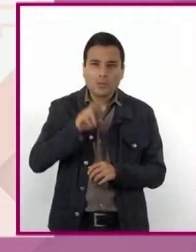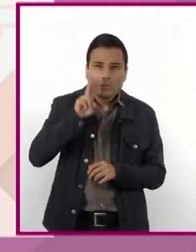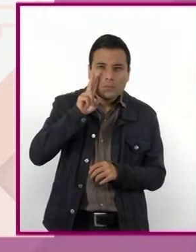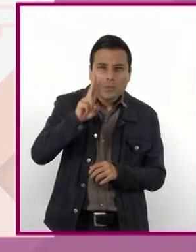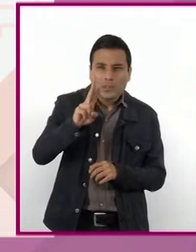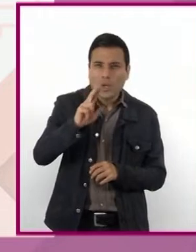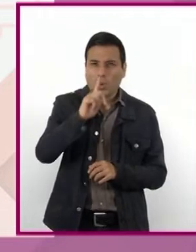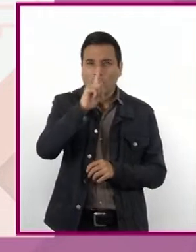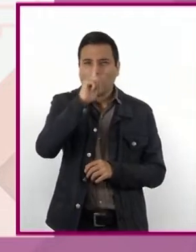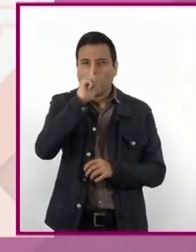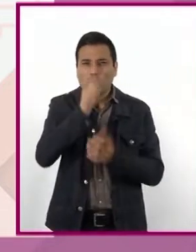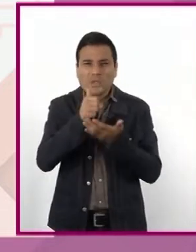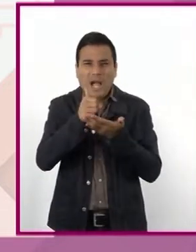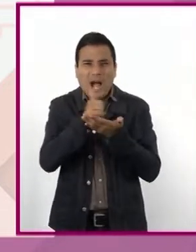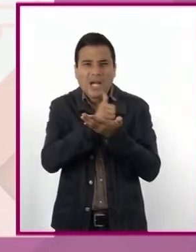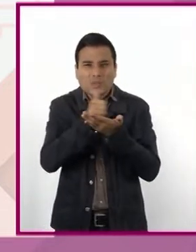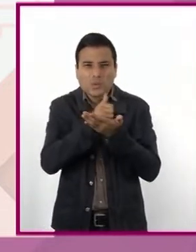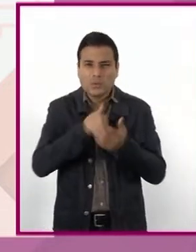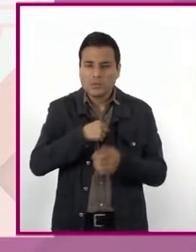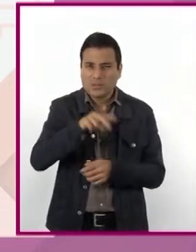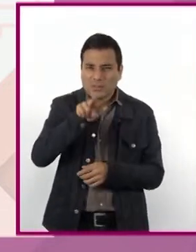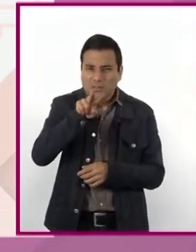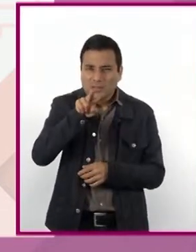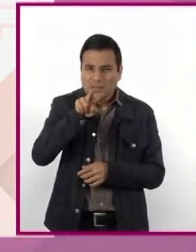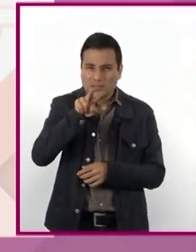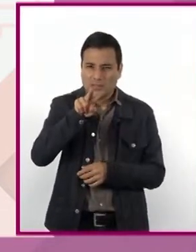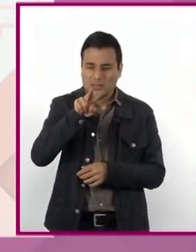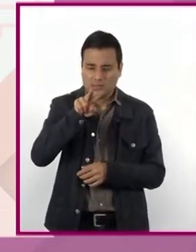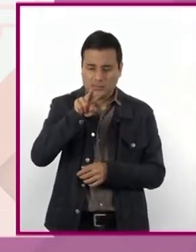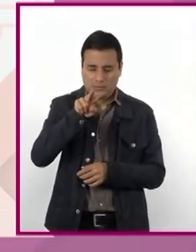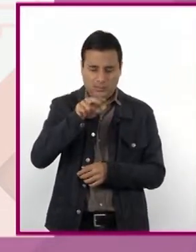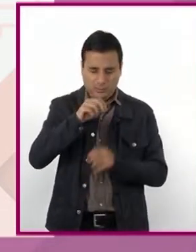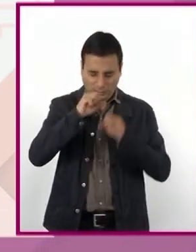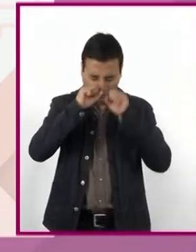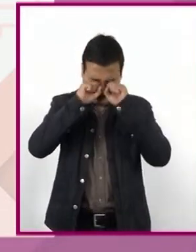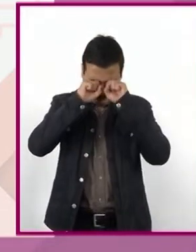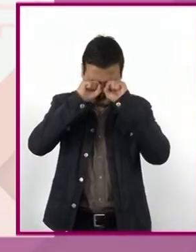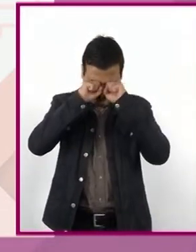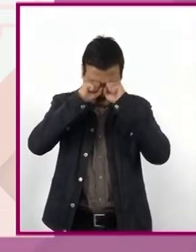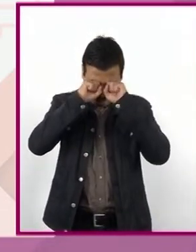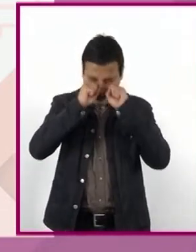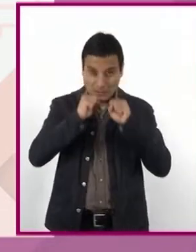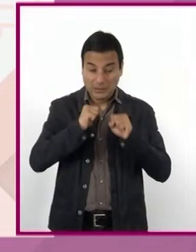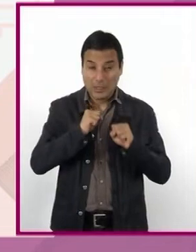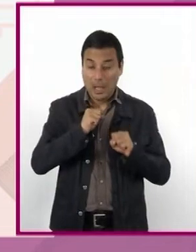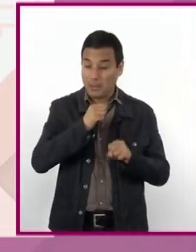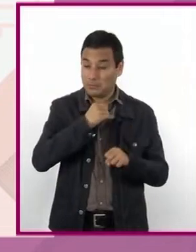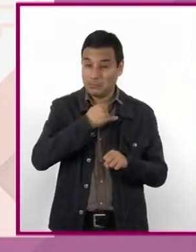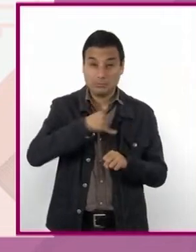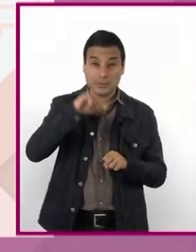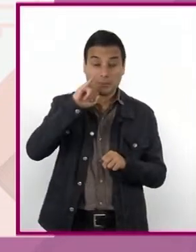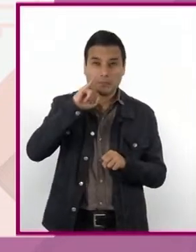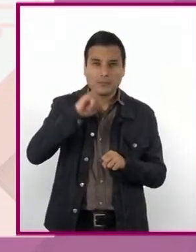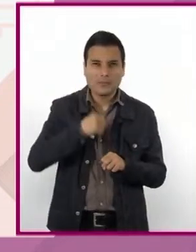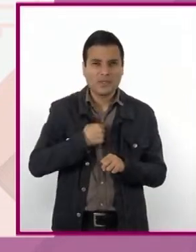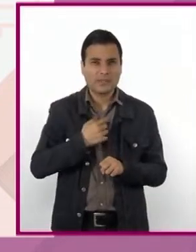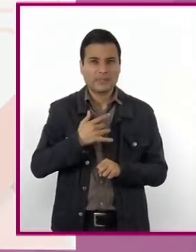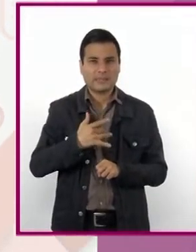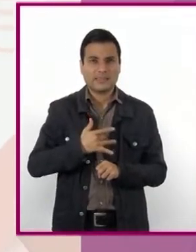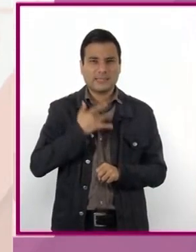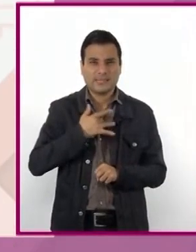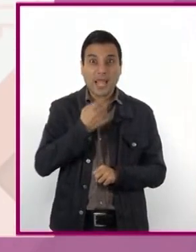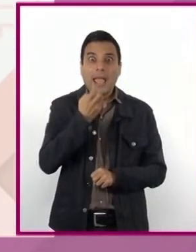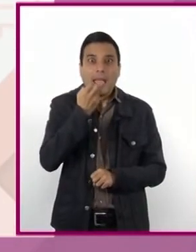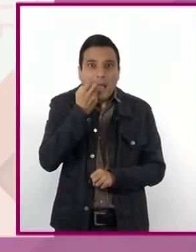azul, algo que no podía creer. Mi visión me alertaba que este era el